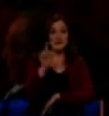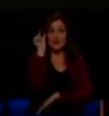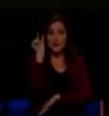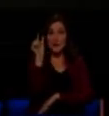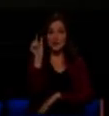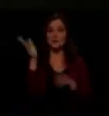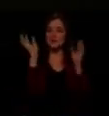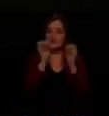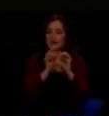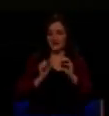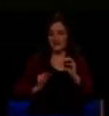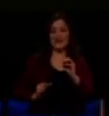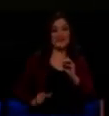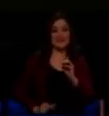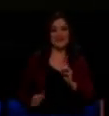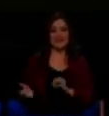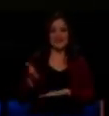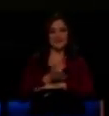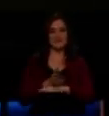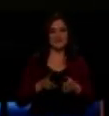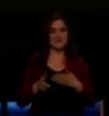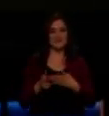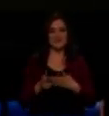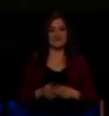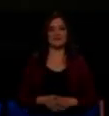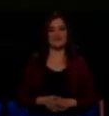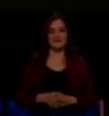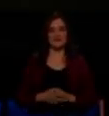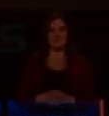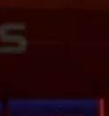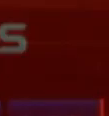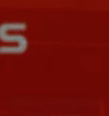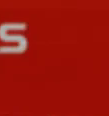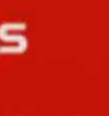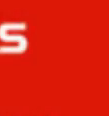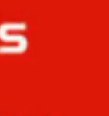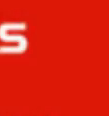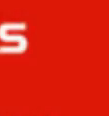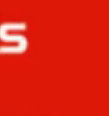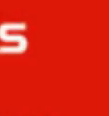también con más detalles de la previa. Nos vamos a una pausa y regresamos con más del noticiero.